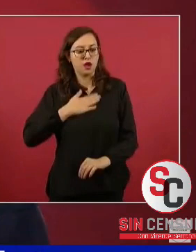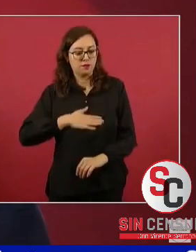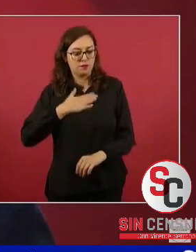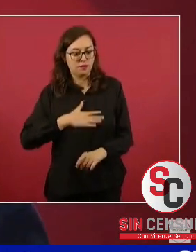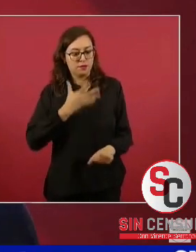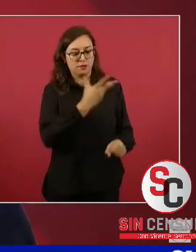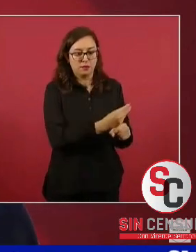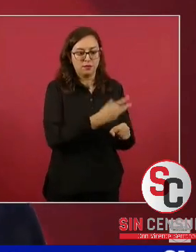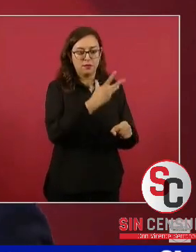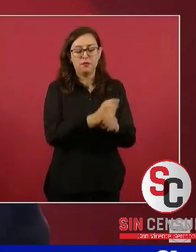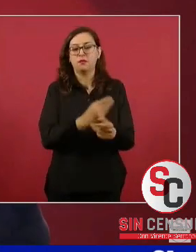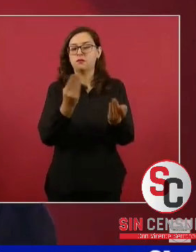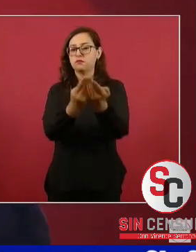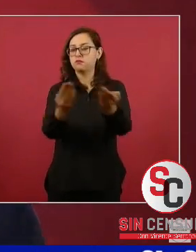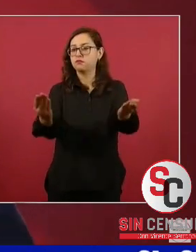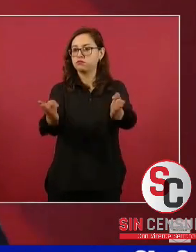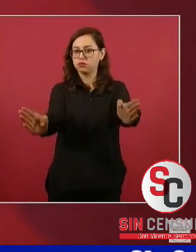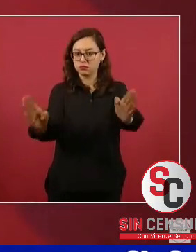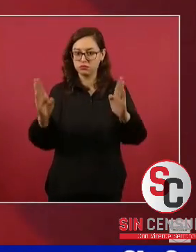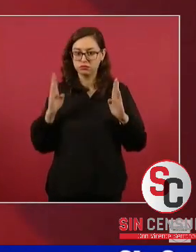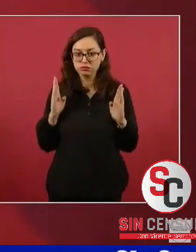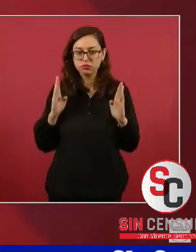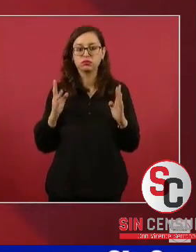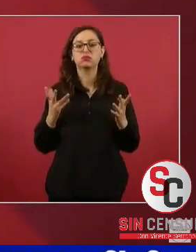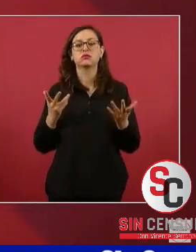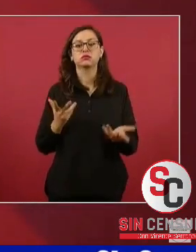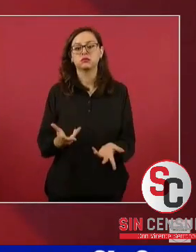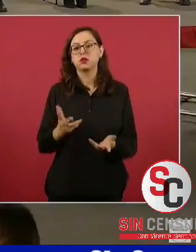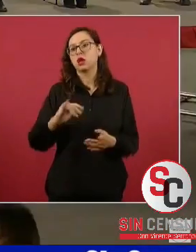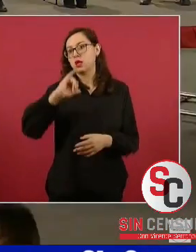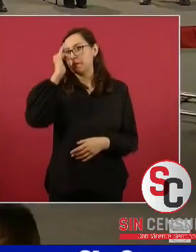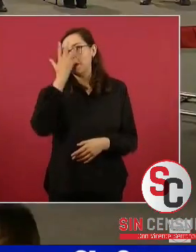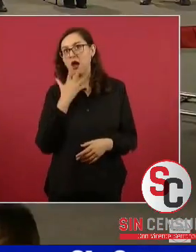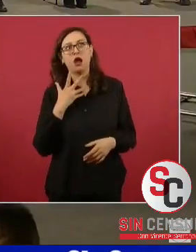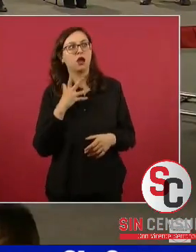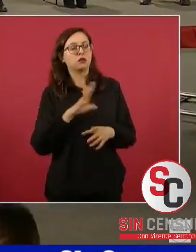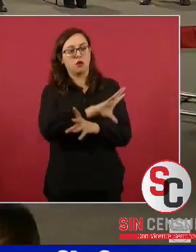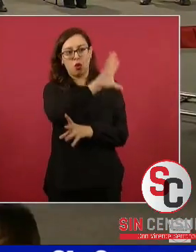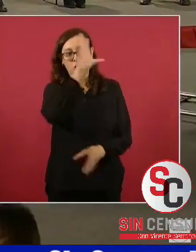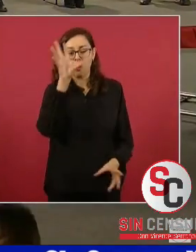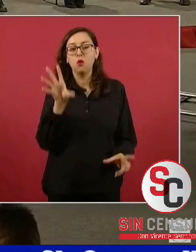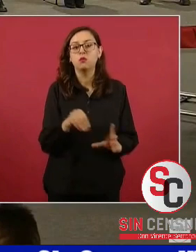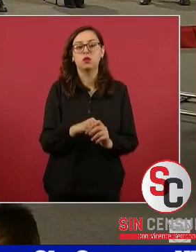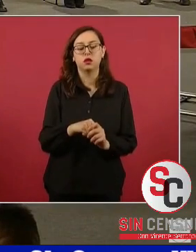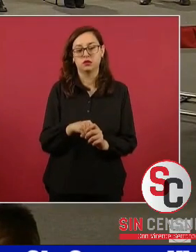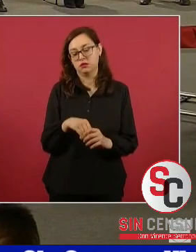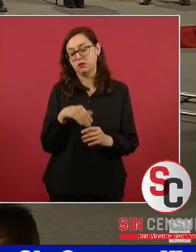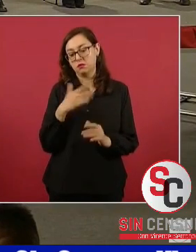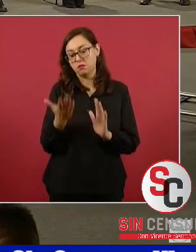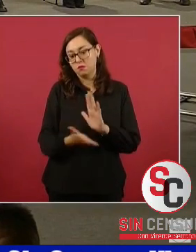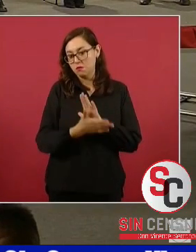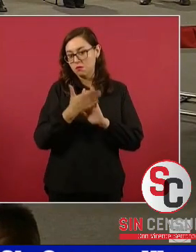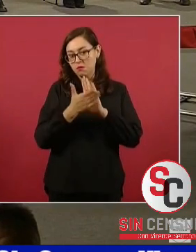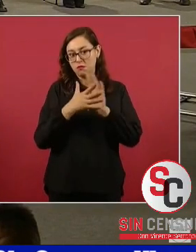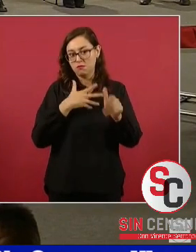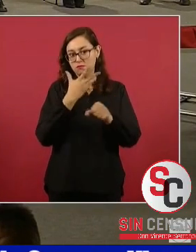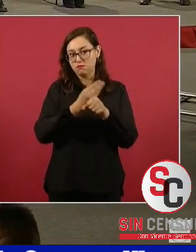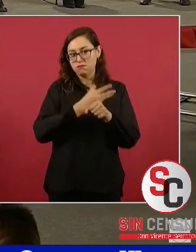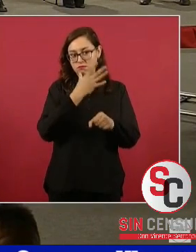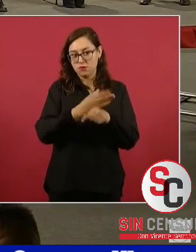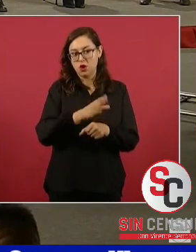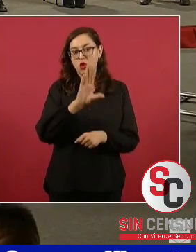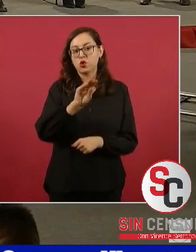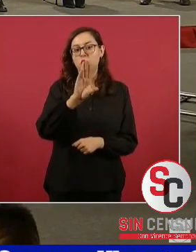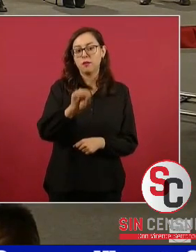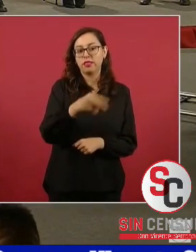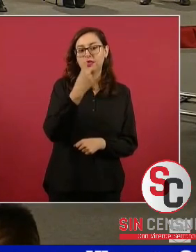bardas perimetrales, imagen institucional y demás. se tiene un avance en este aspecto del